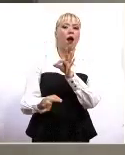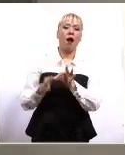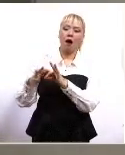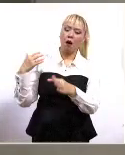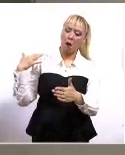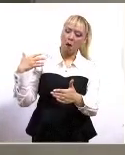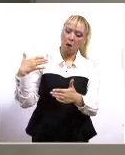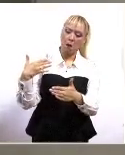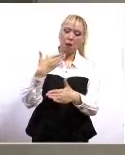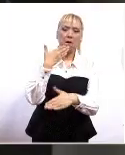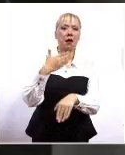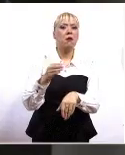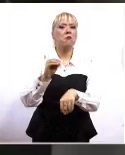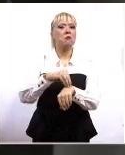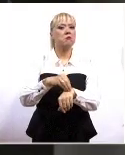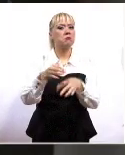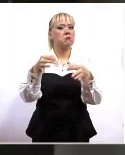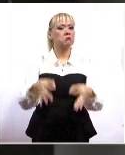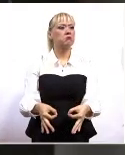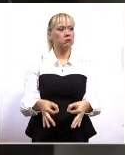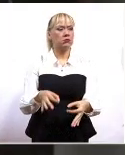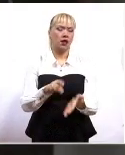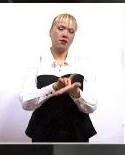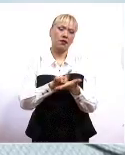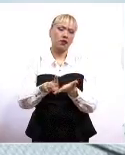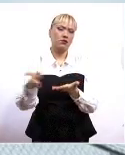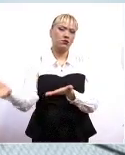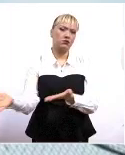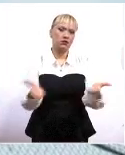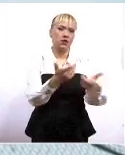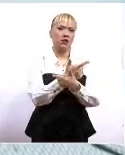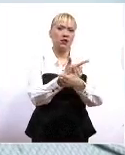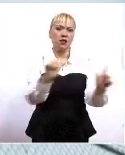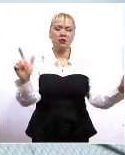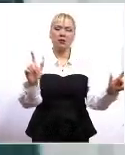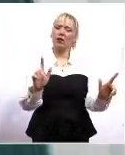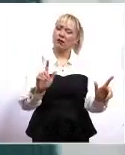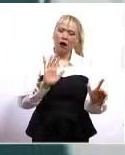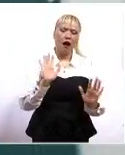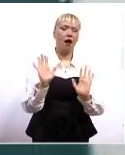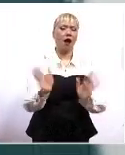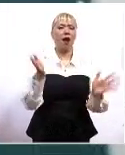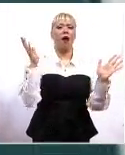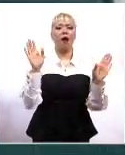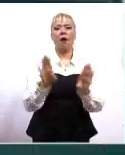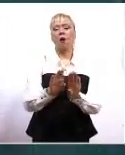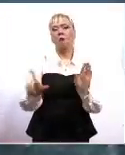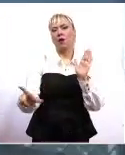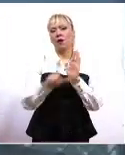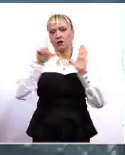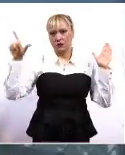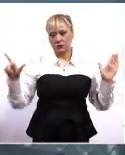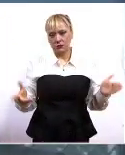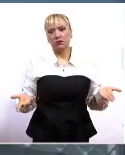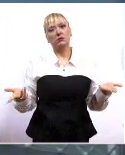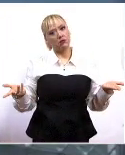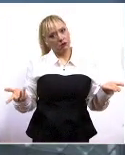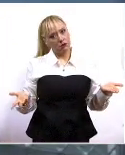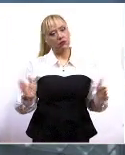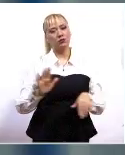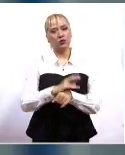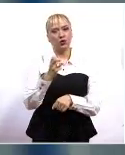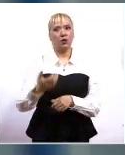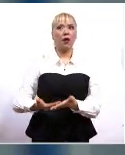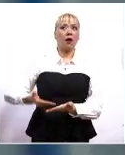los sentenciados y su derecho a la reinserción social, por lo que no es dable desechar de plano las peticiones de personas sentenciadas bajo el